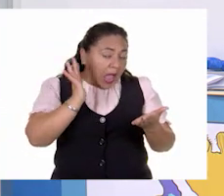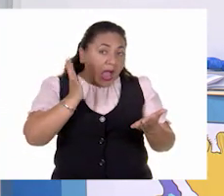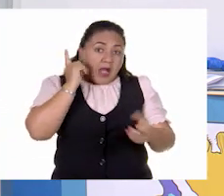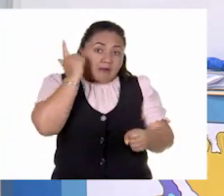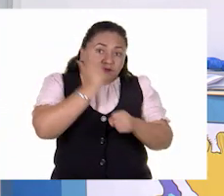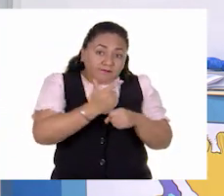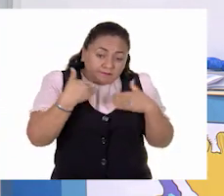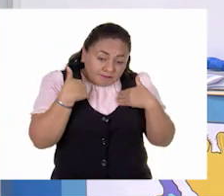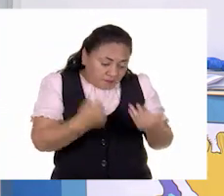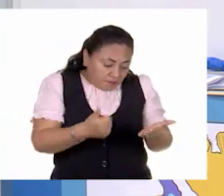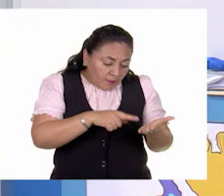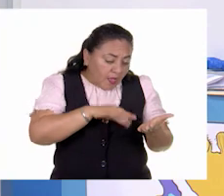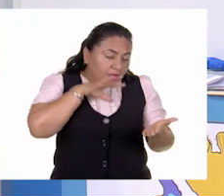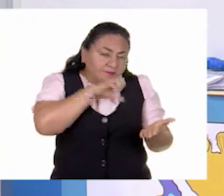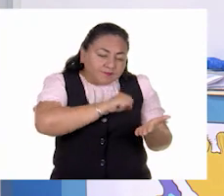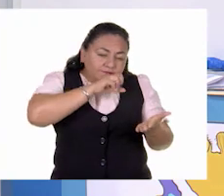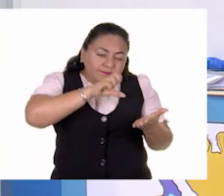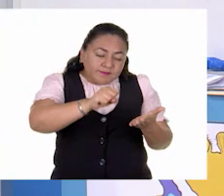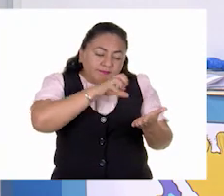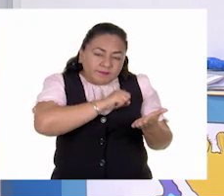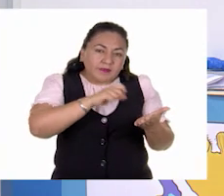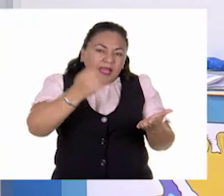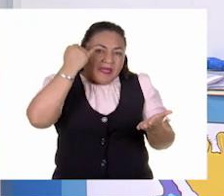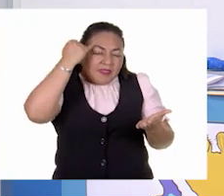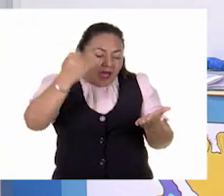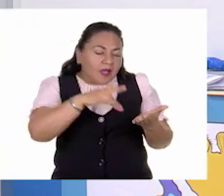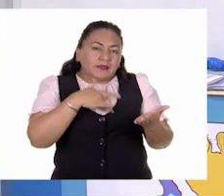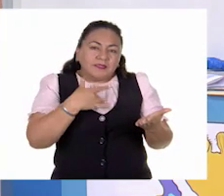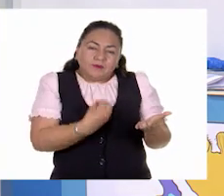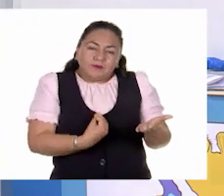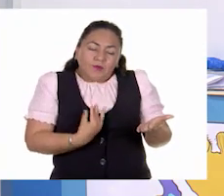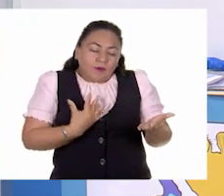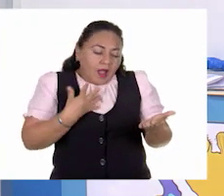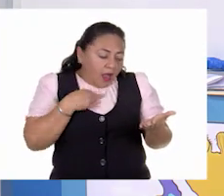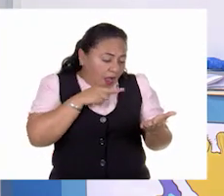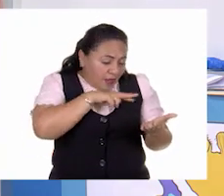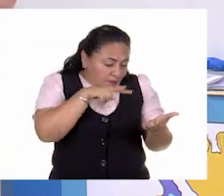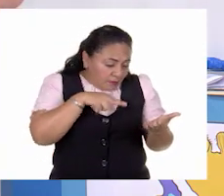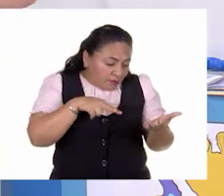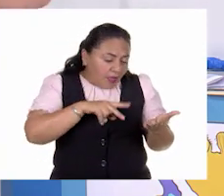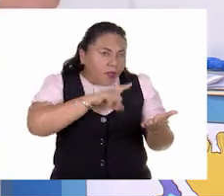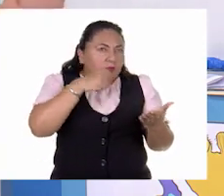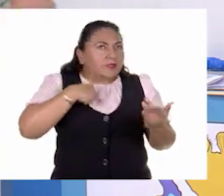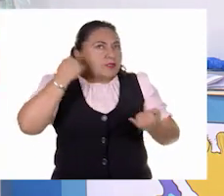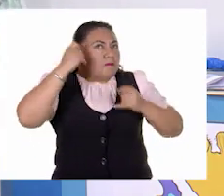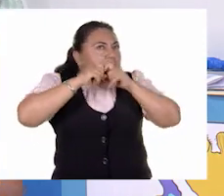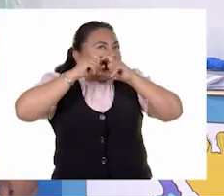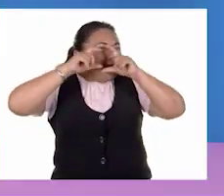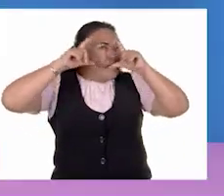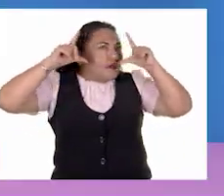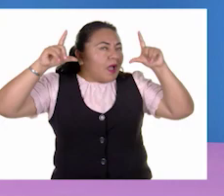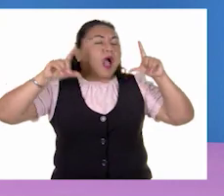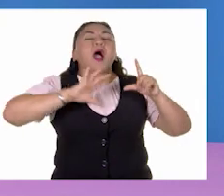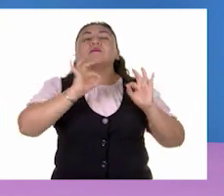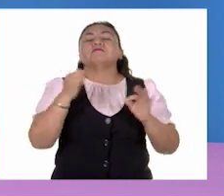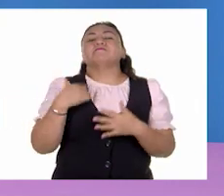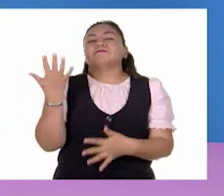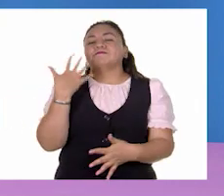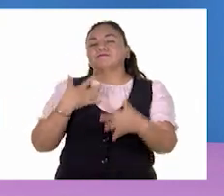las ideas o los sentimientos que nos provoca el texto o las cosas que nos hace imaginar. ¡Ay,